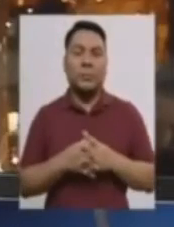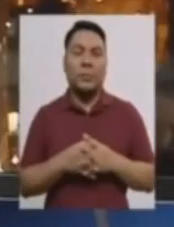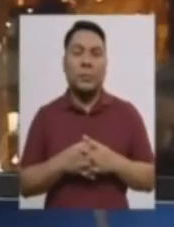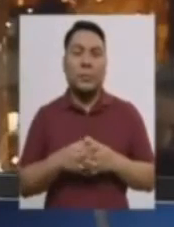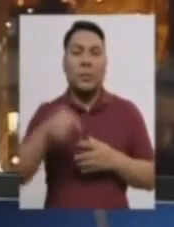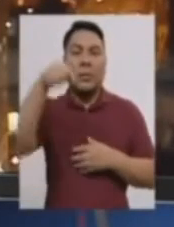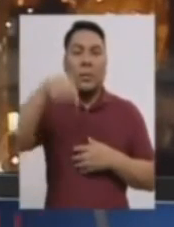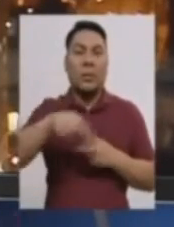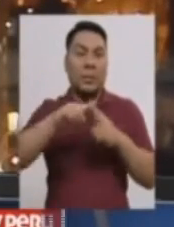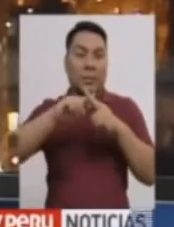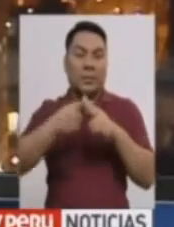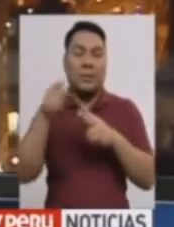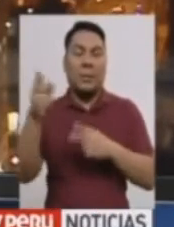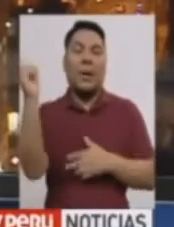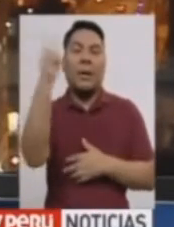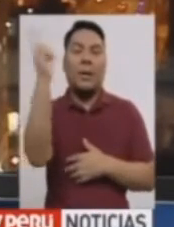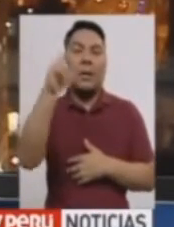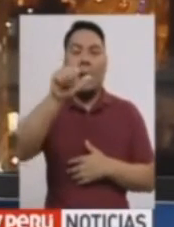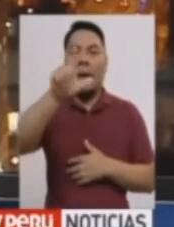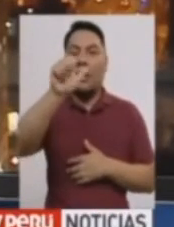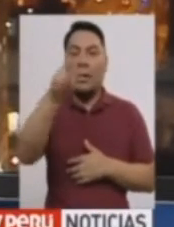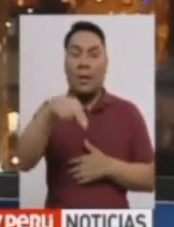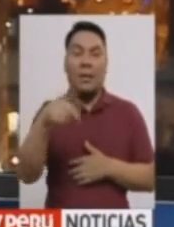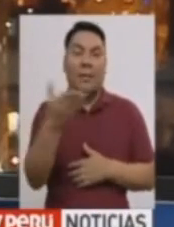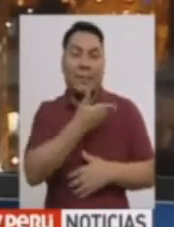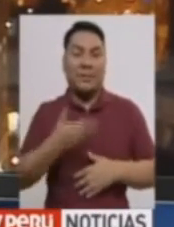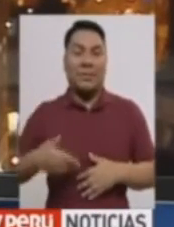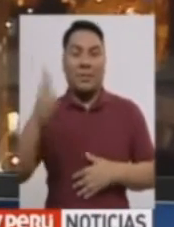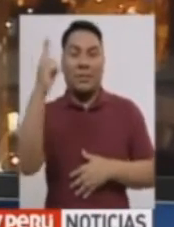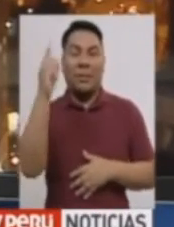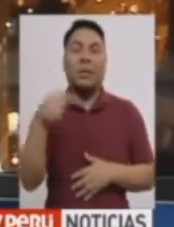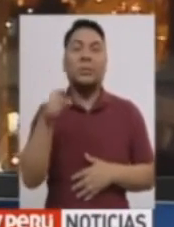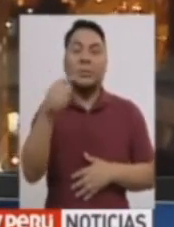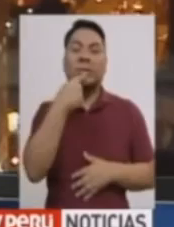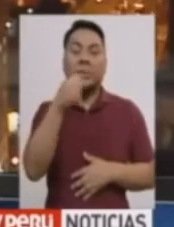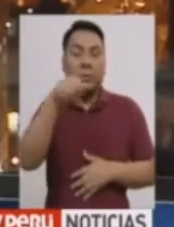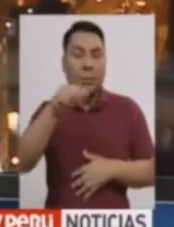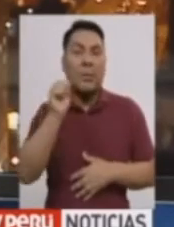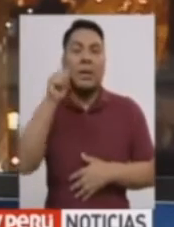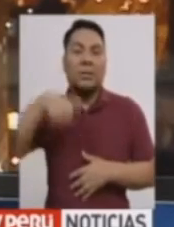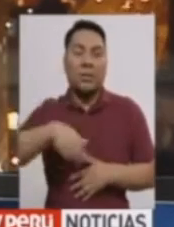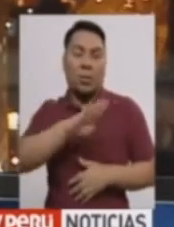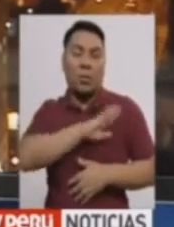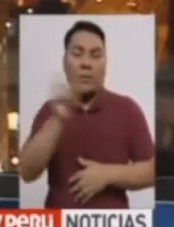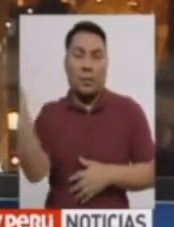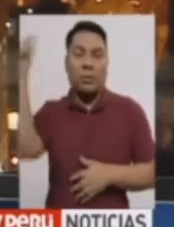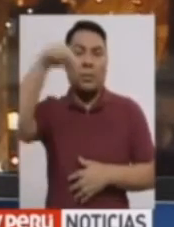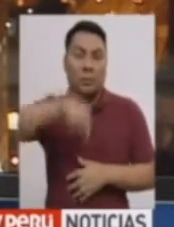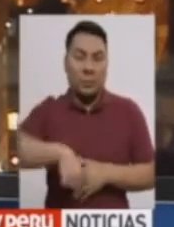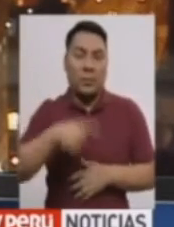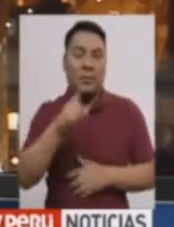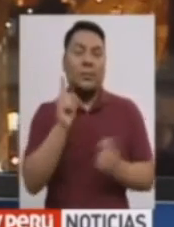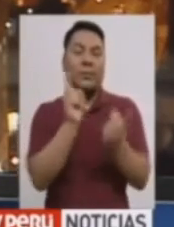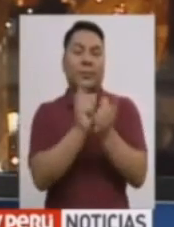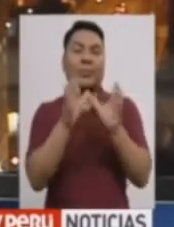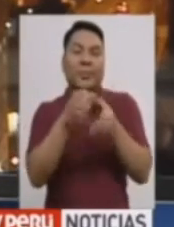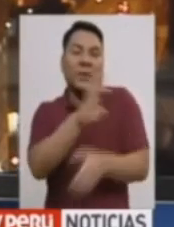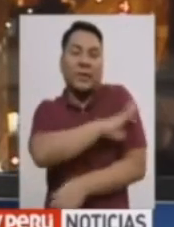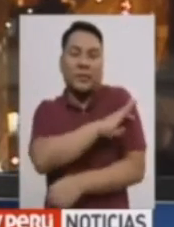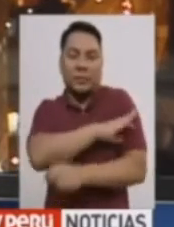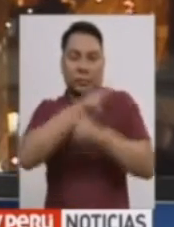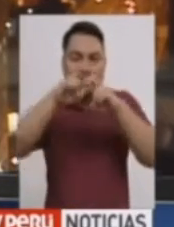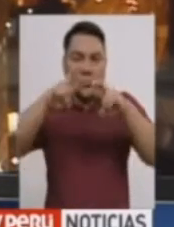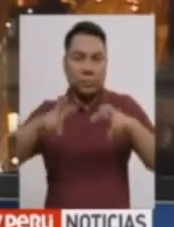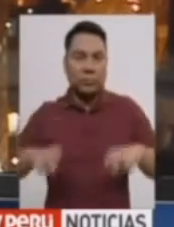Vamos a empezar con el expresidente Alan García, quien confirmó que sí se presentará mañana jueves en la Fiscalía Anticorrupción que investiga